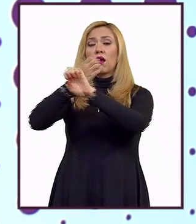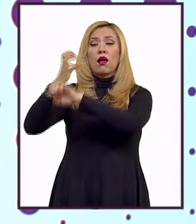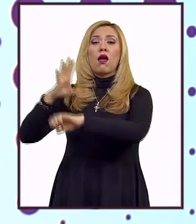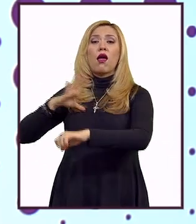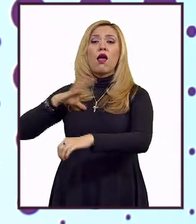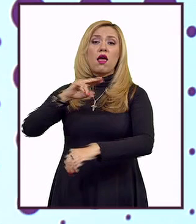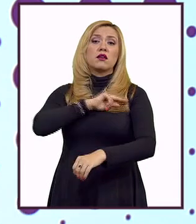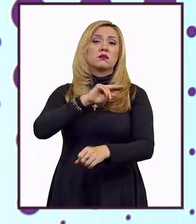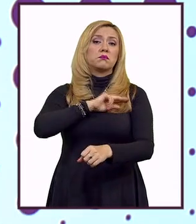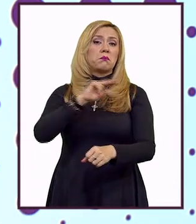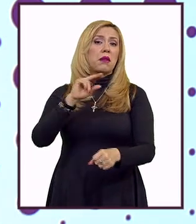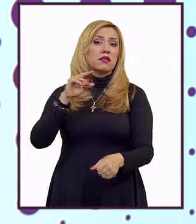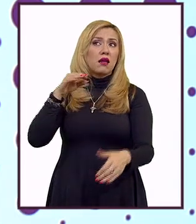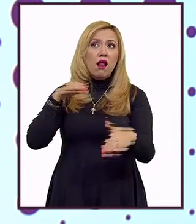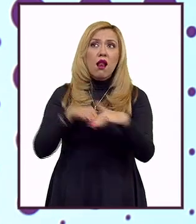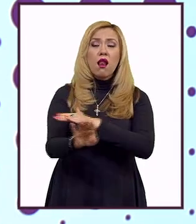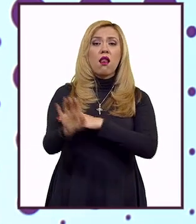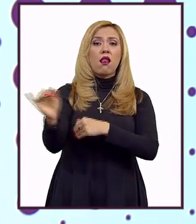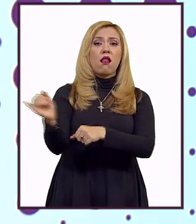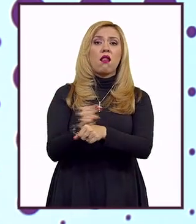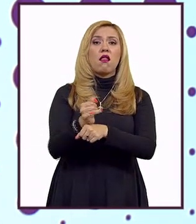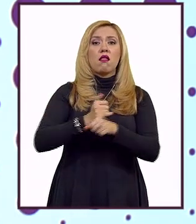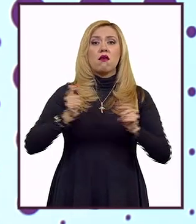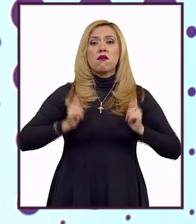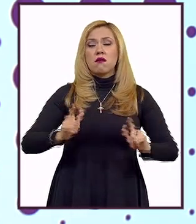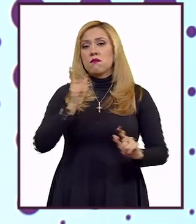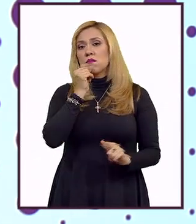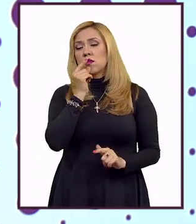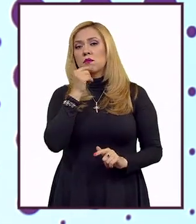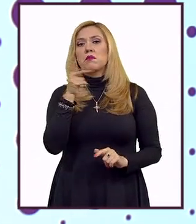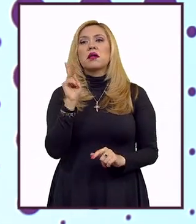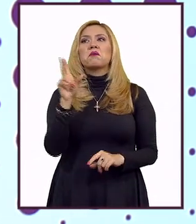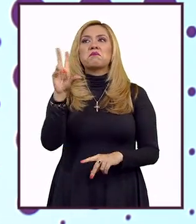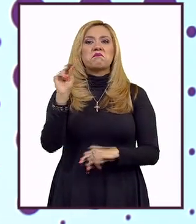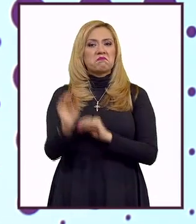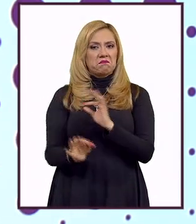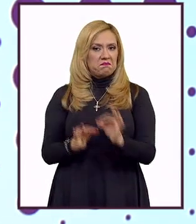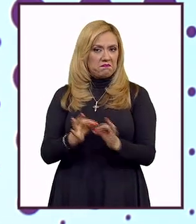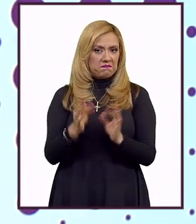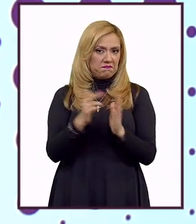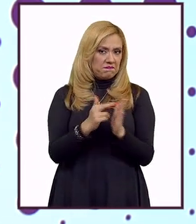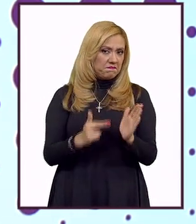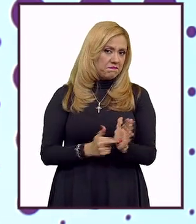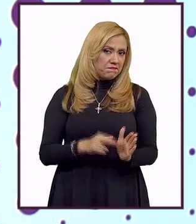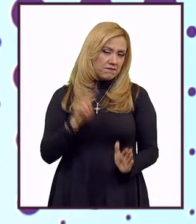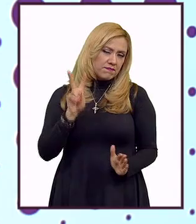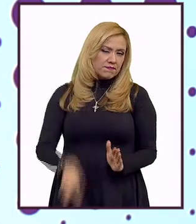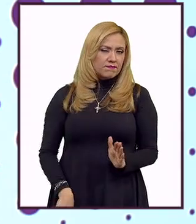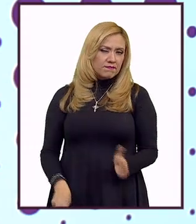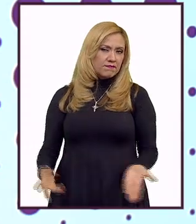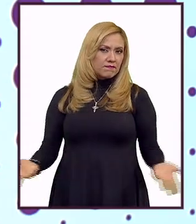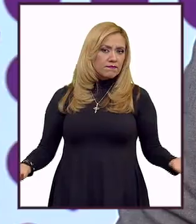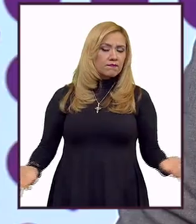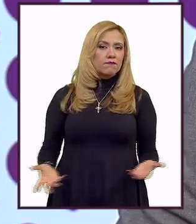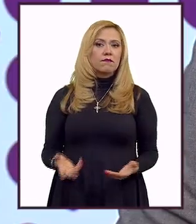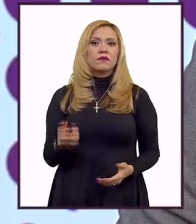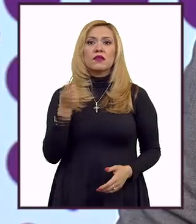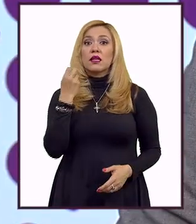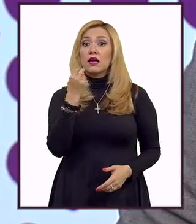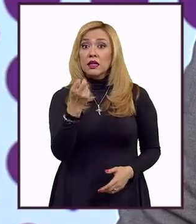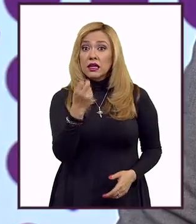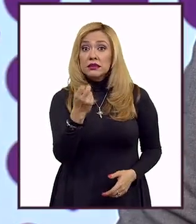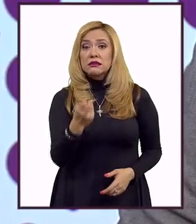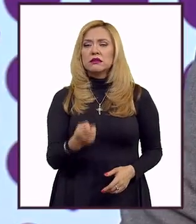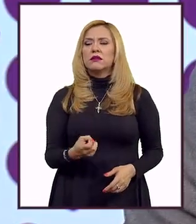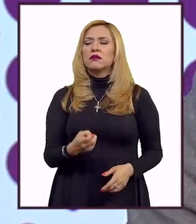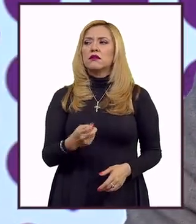fiscalía especializada, sí, que eso no significa que tengan o cumplan con los requisitos y los estándares necesarios. Entonces, eso es algo